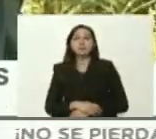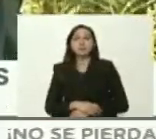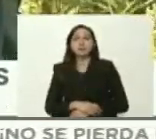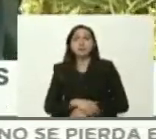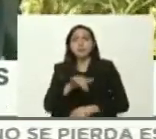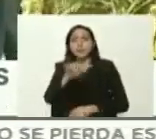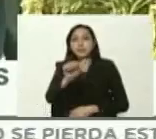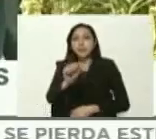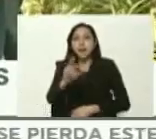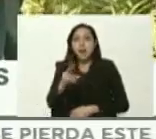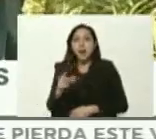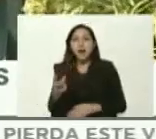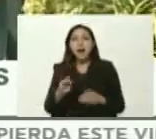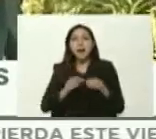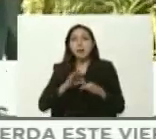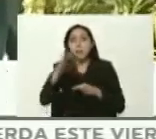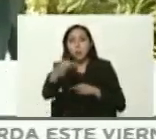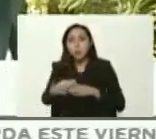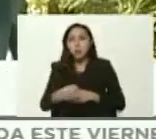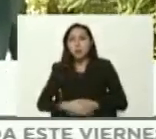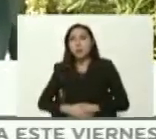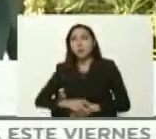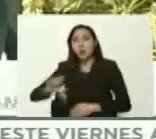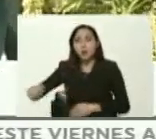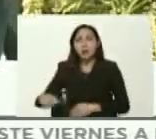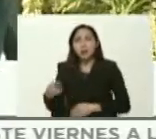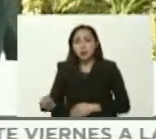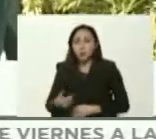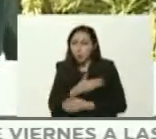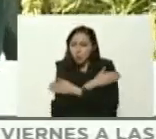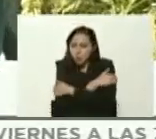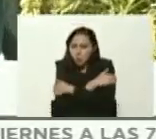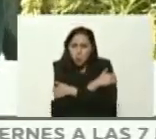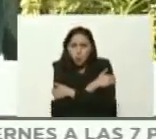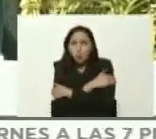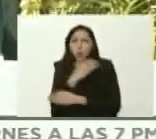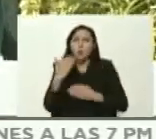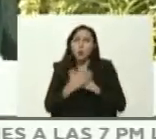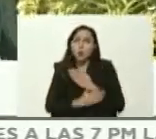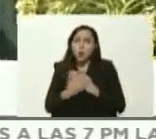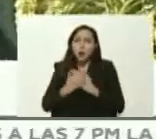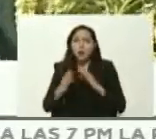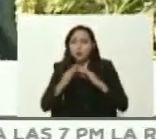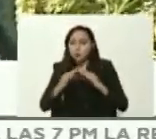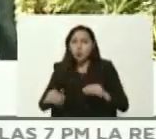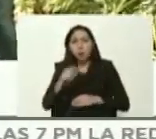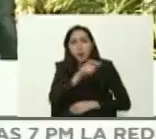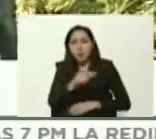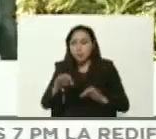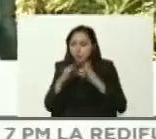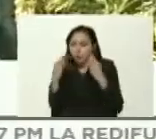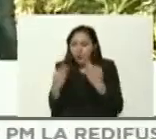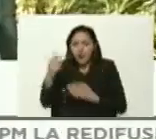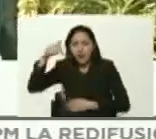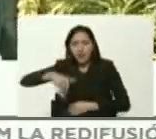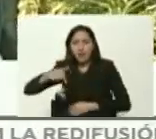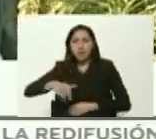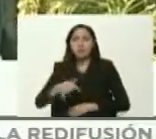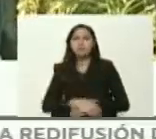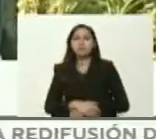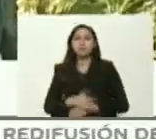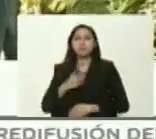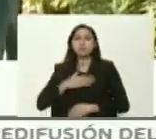Yare, municipio Simón Bolívar, en los Valles del Tuy. Le mando un abrazo, con cariño de toda la familia de los Valles del Tuy. Estoy